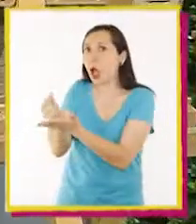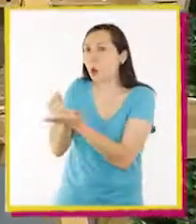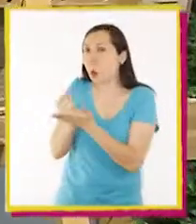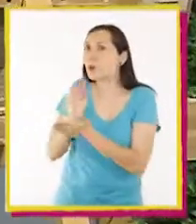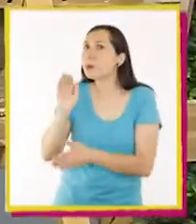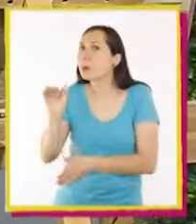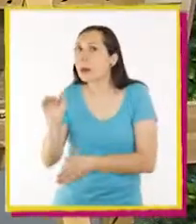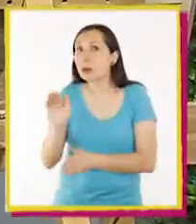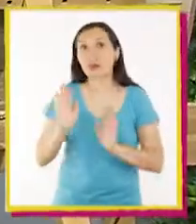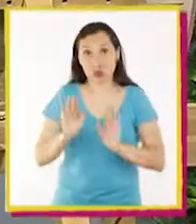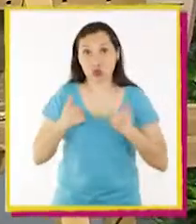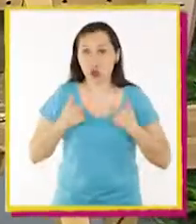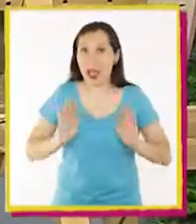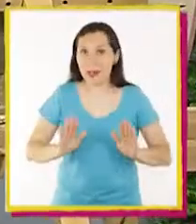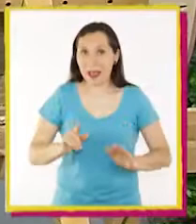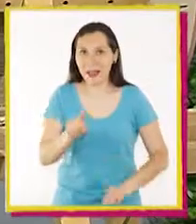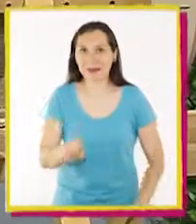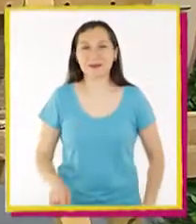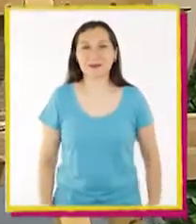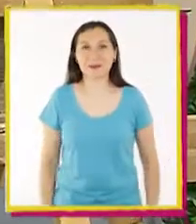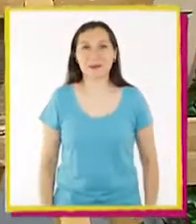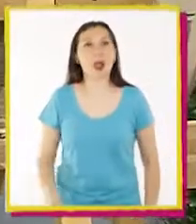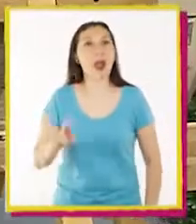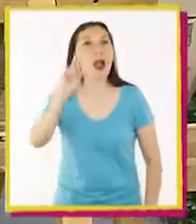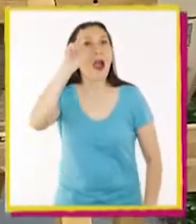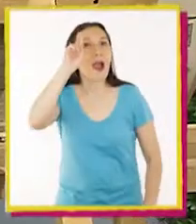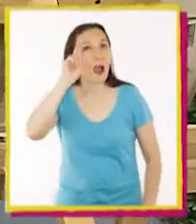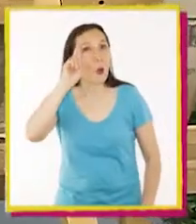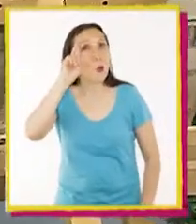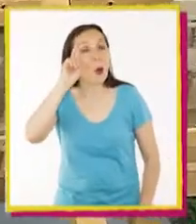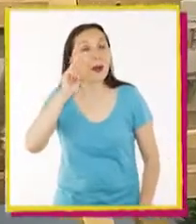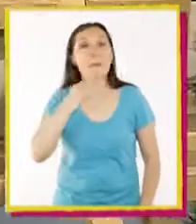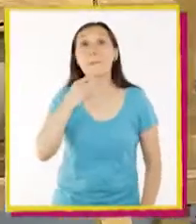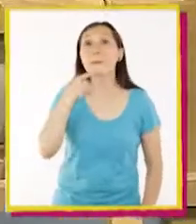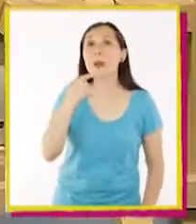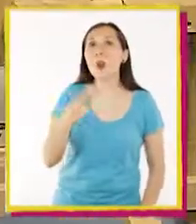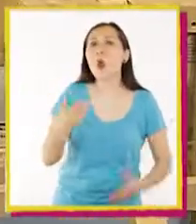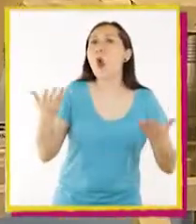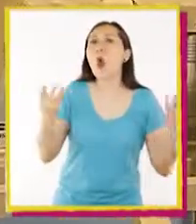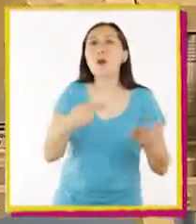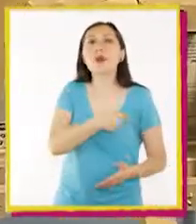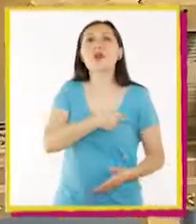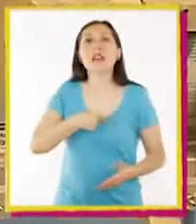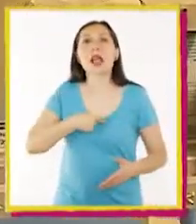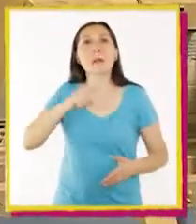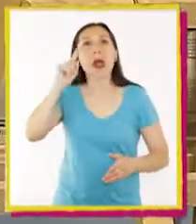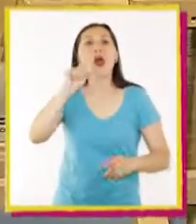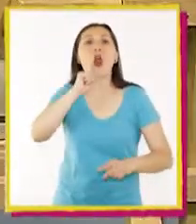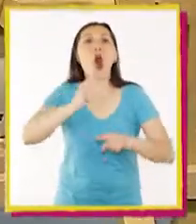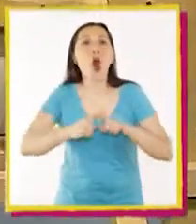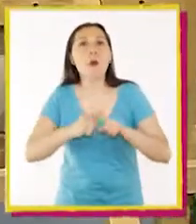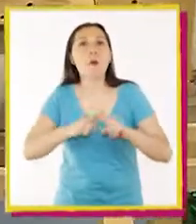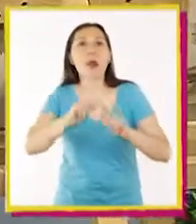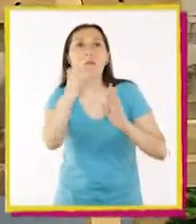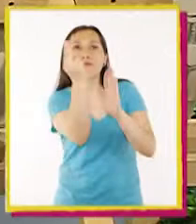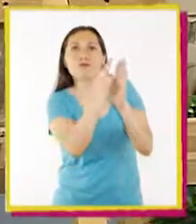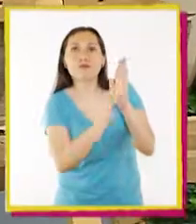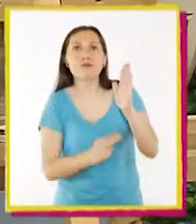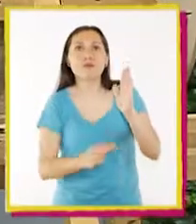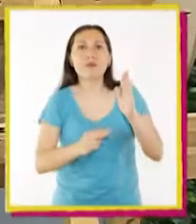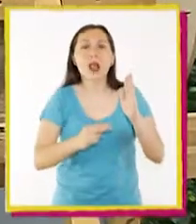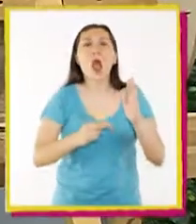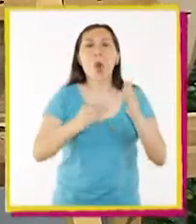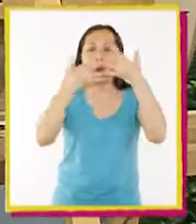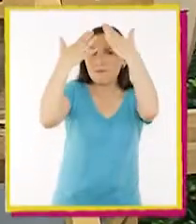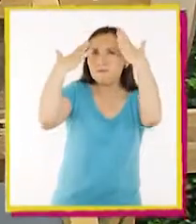pueden preguntar. ¡Los espero! Recuerden, pregunten cómo se llama el autor de la Mona Lisa.